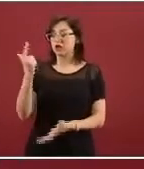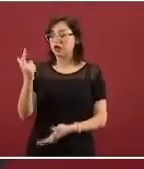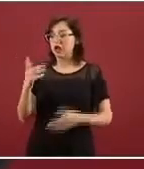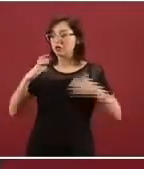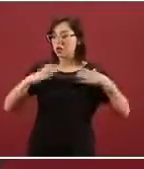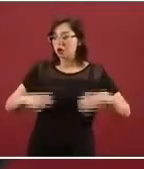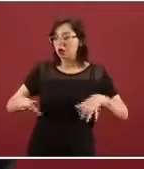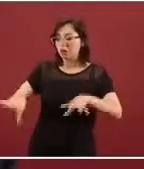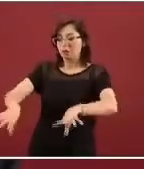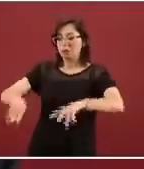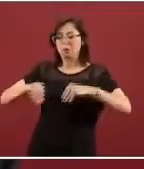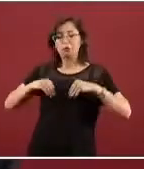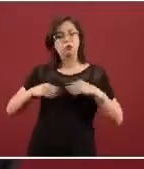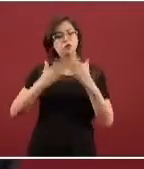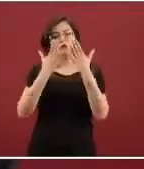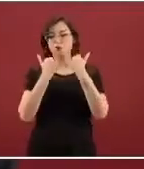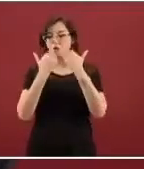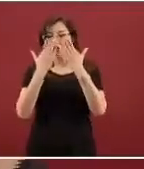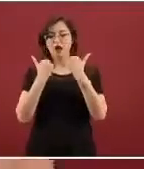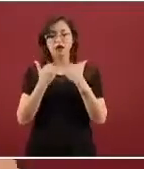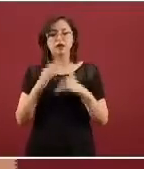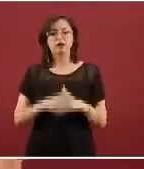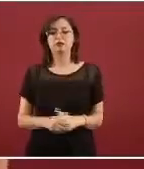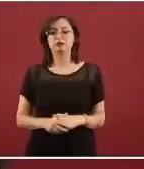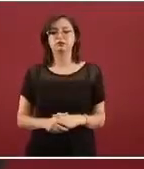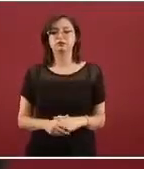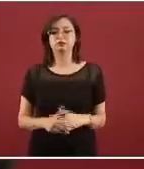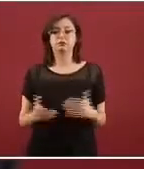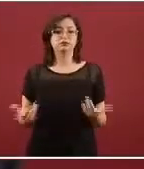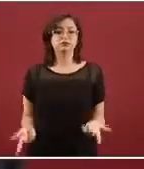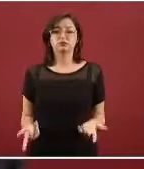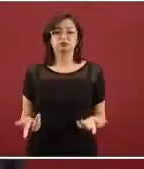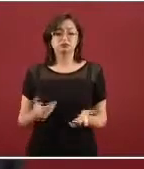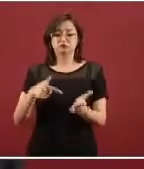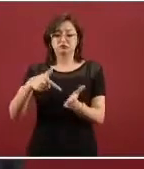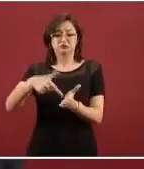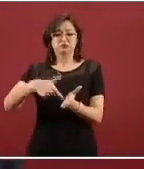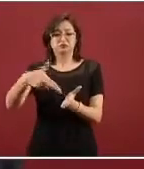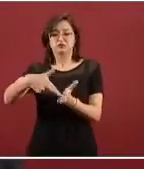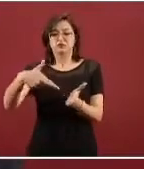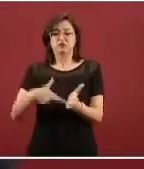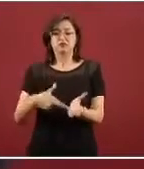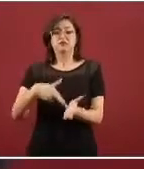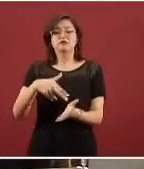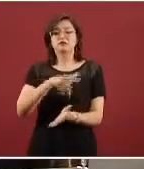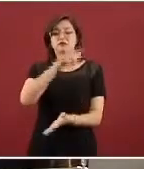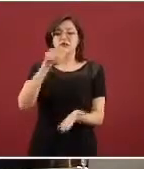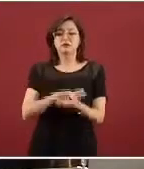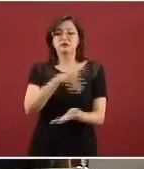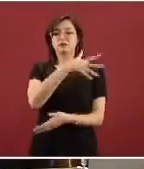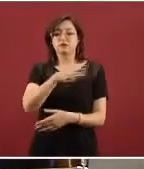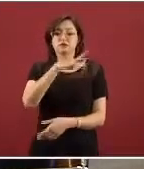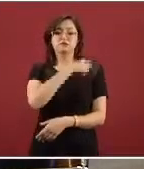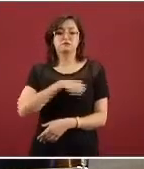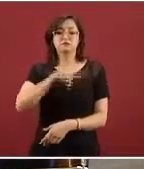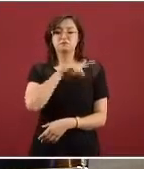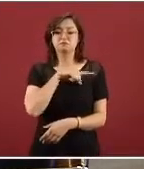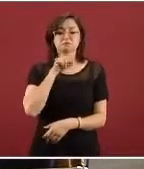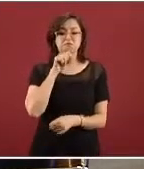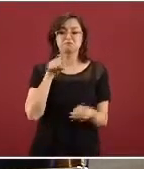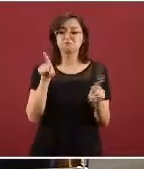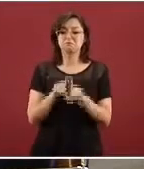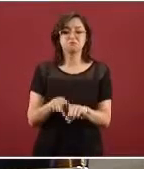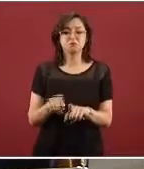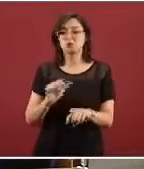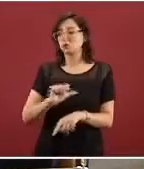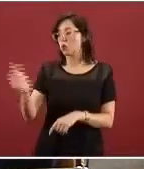manejo de los restos humanos, más allá de los convencionales previstos en el reglamento de la Ley General de Salud para la disposición de cadáveres y